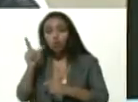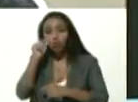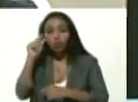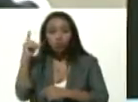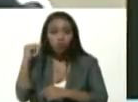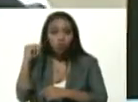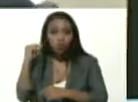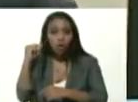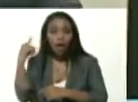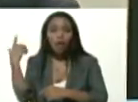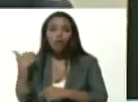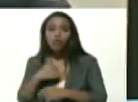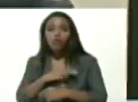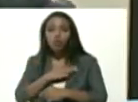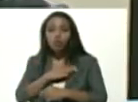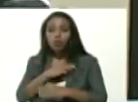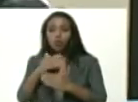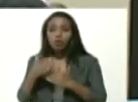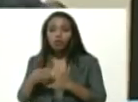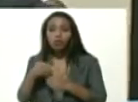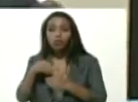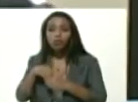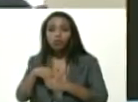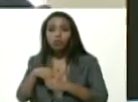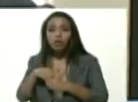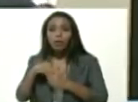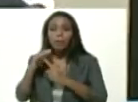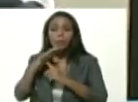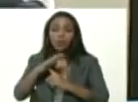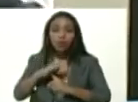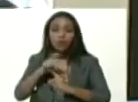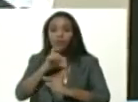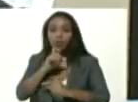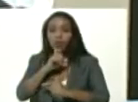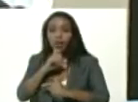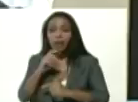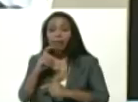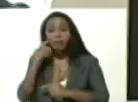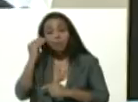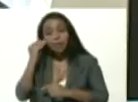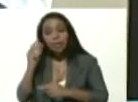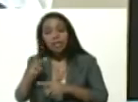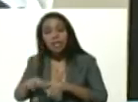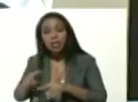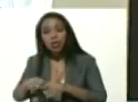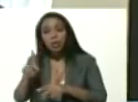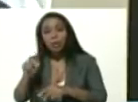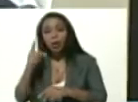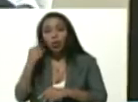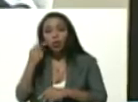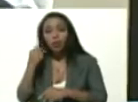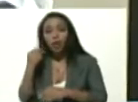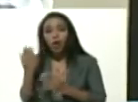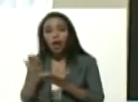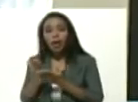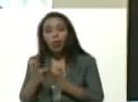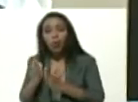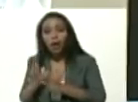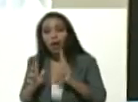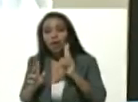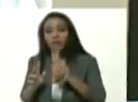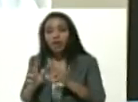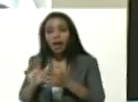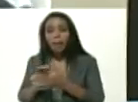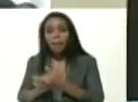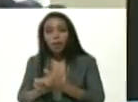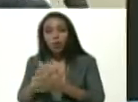adultos estamos exteriorizando un conjunto de presiones, un conjunto de dificultad, imagínense el niño que está acostumbrado a ir a su escuela, a ver a sus amigos,